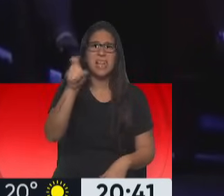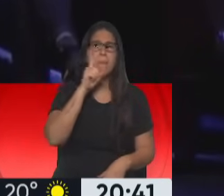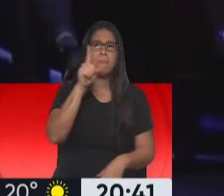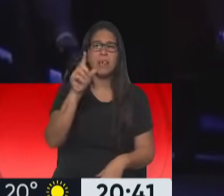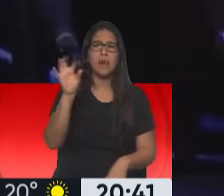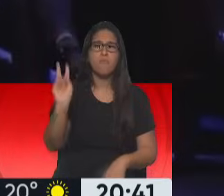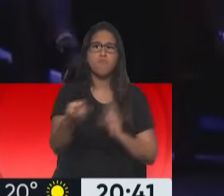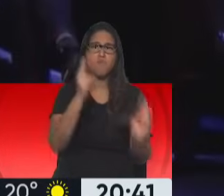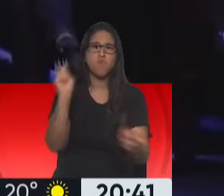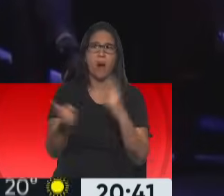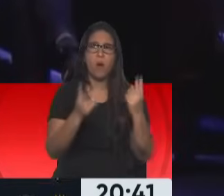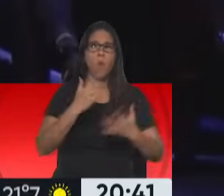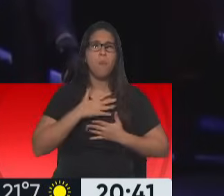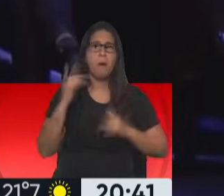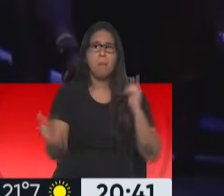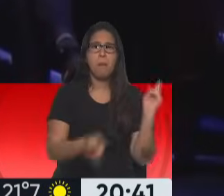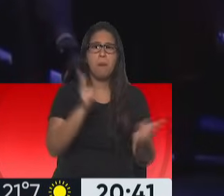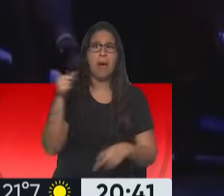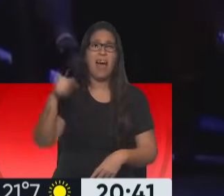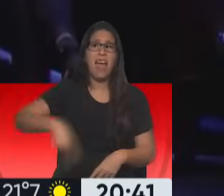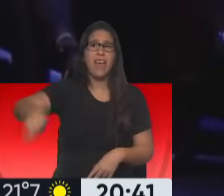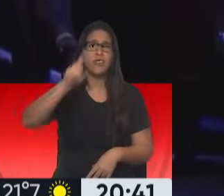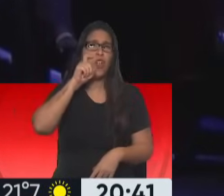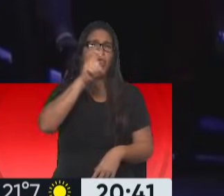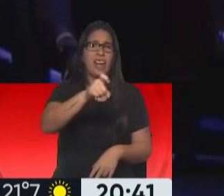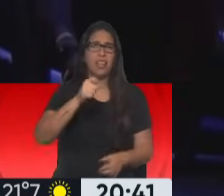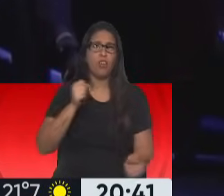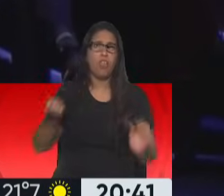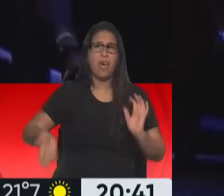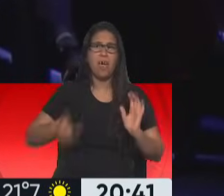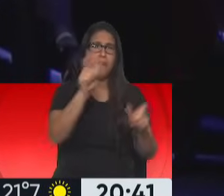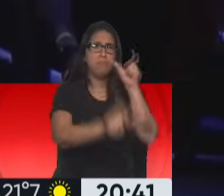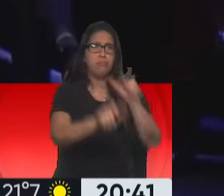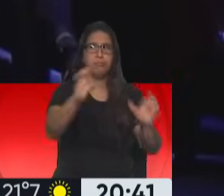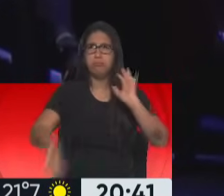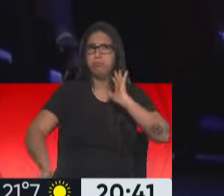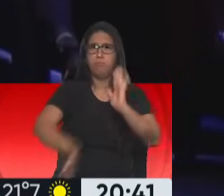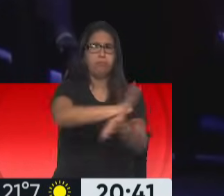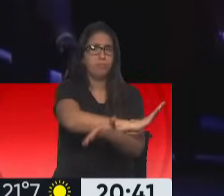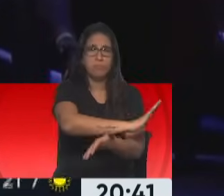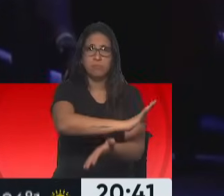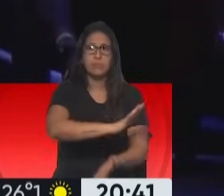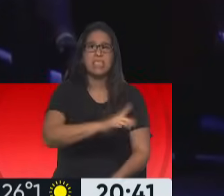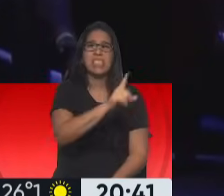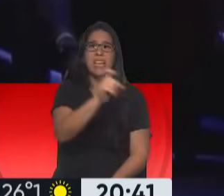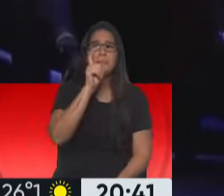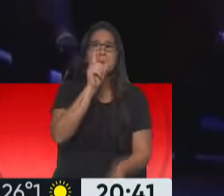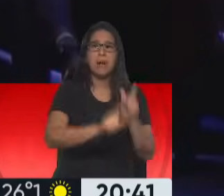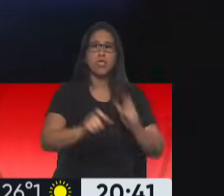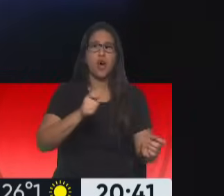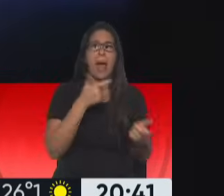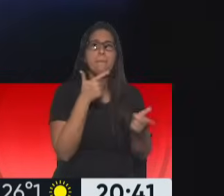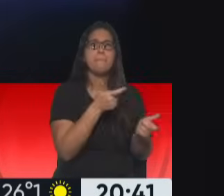vidas humanas. Es decir, cometieron un delito de lesa humanidad. Se cargaron con la vida de 100.000 argentinos.